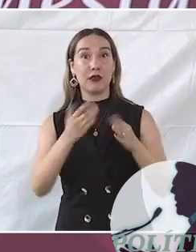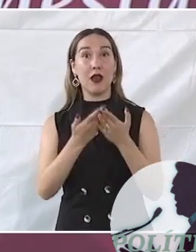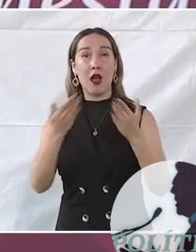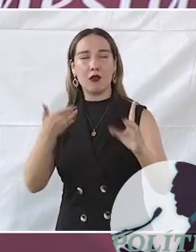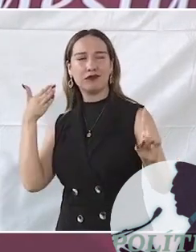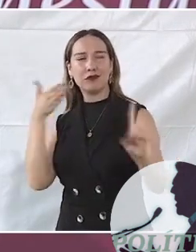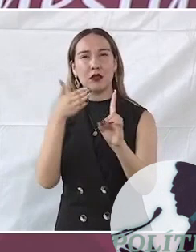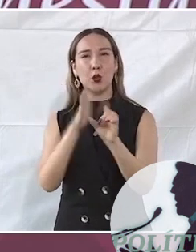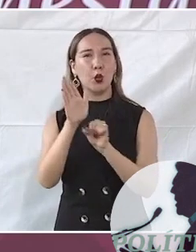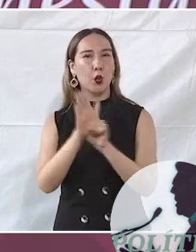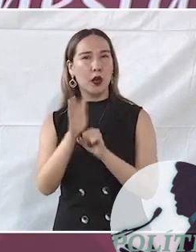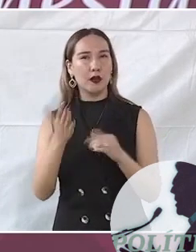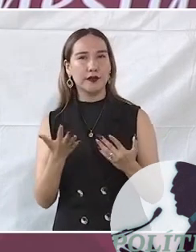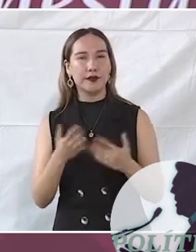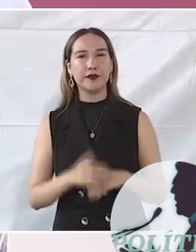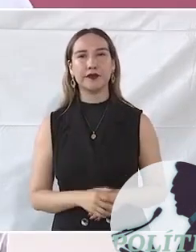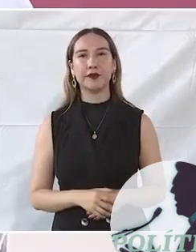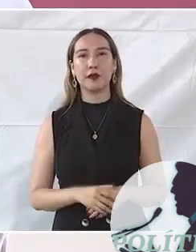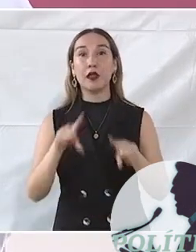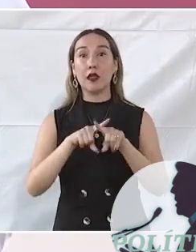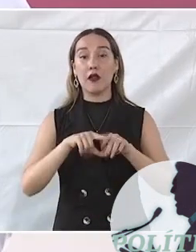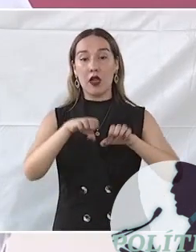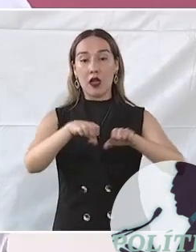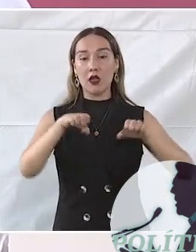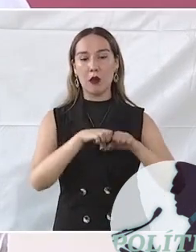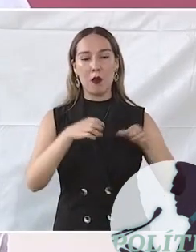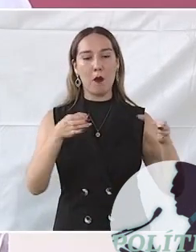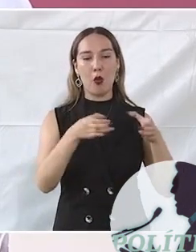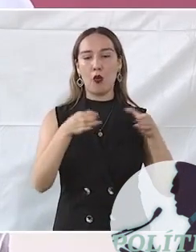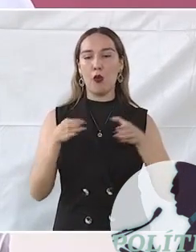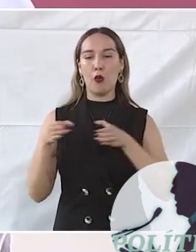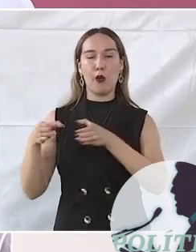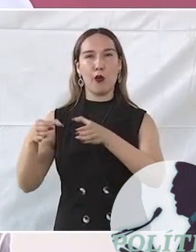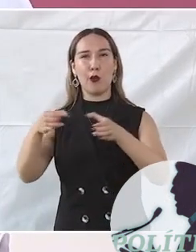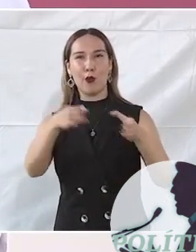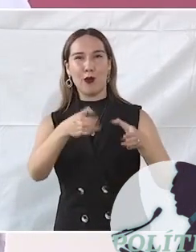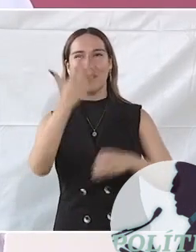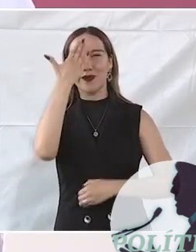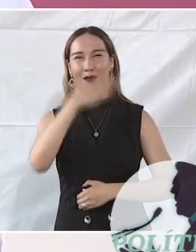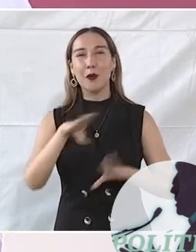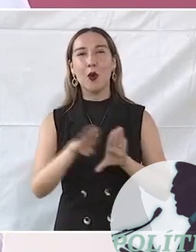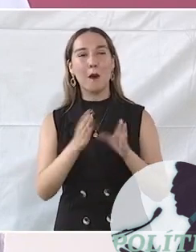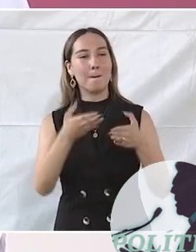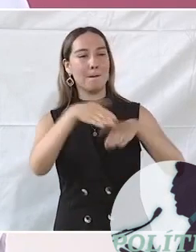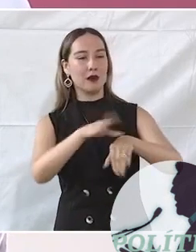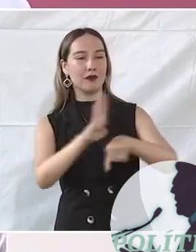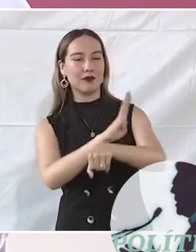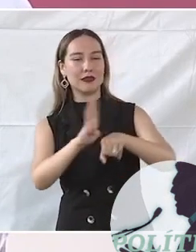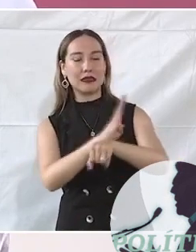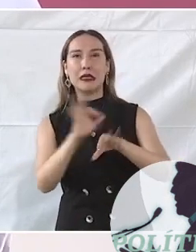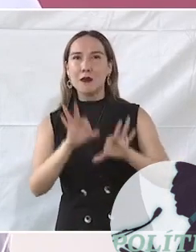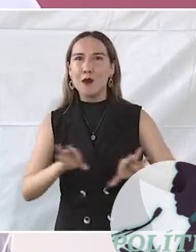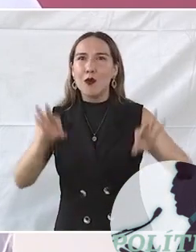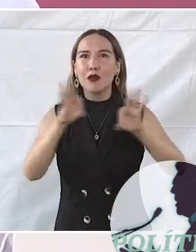ayuda de estos comités, conformados por quienes nos apoyan en territorio, las sucursales del banco se conviertan en centro